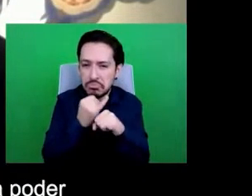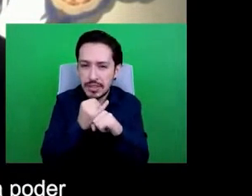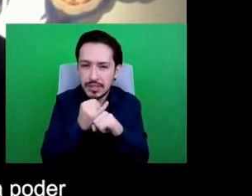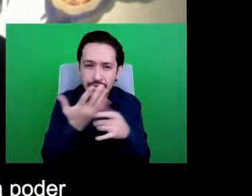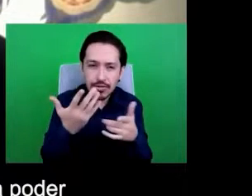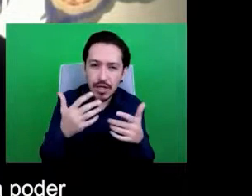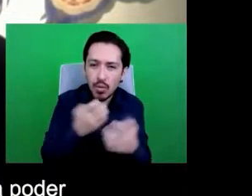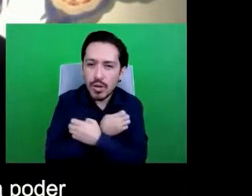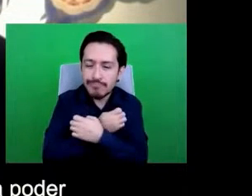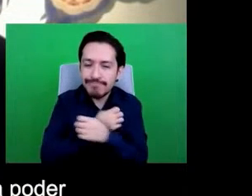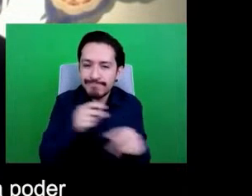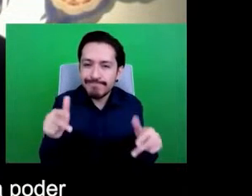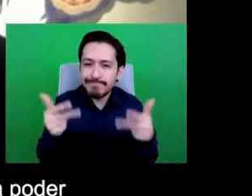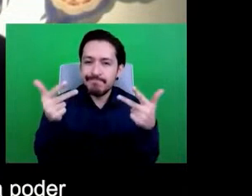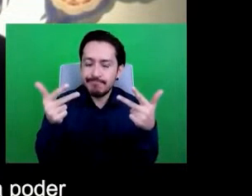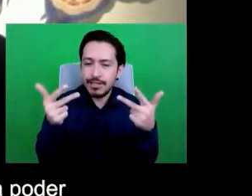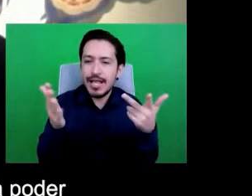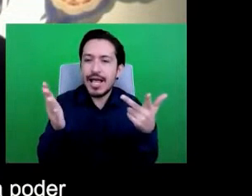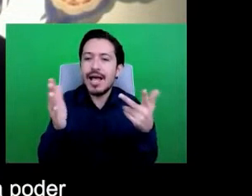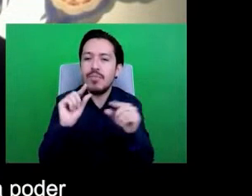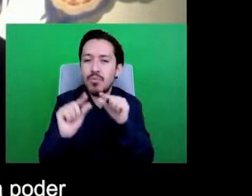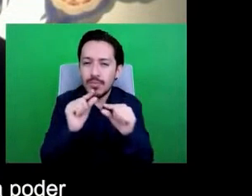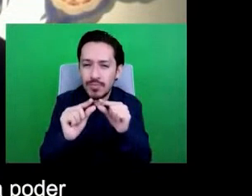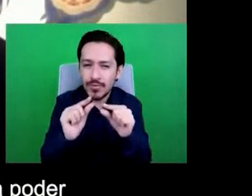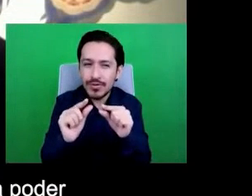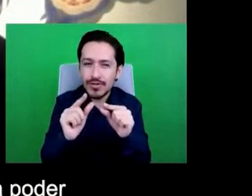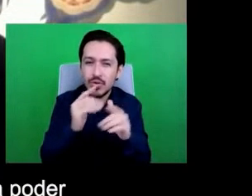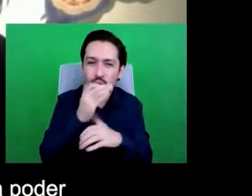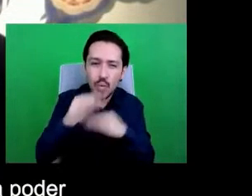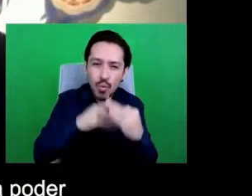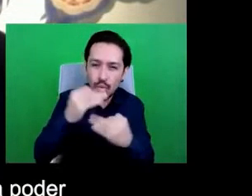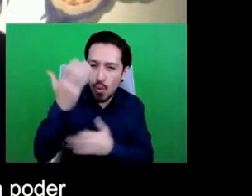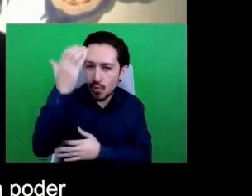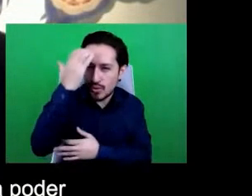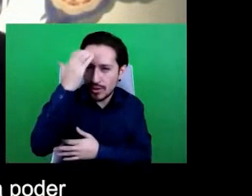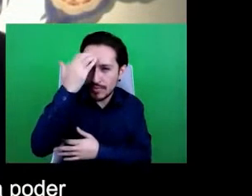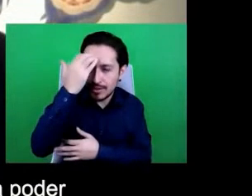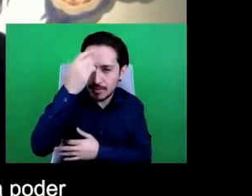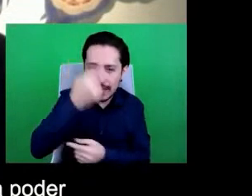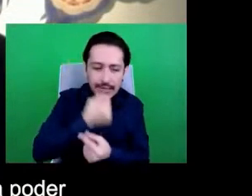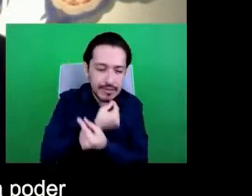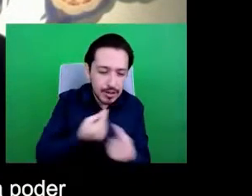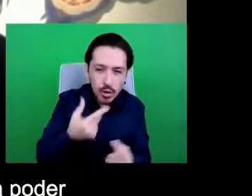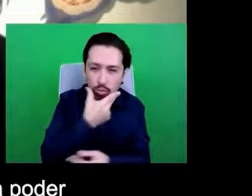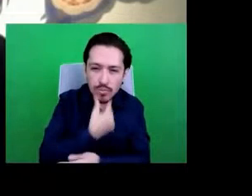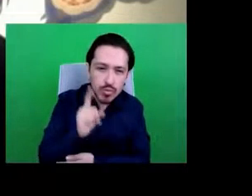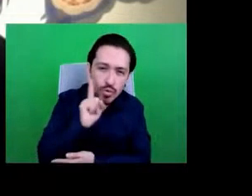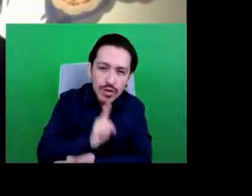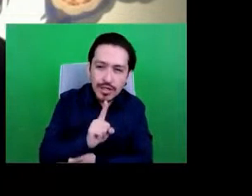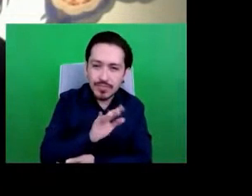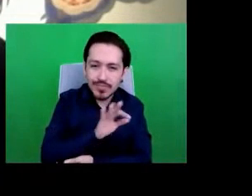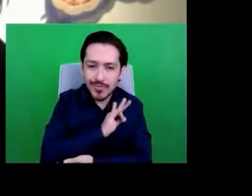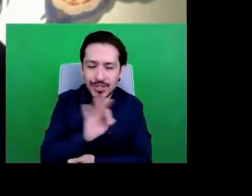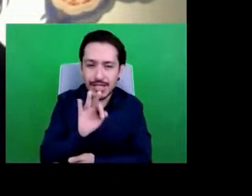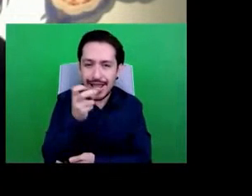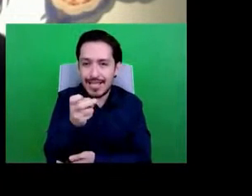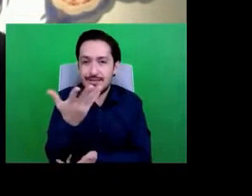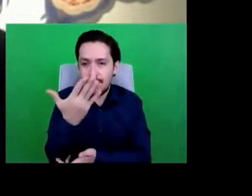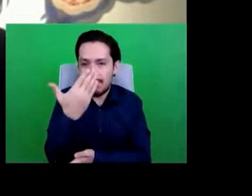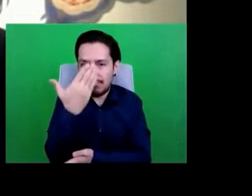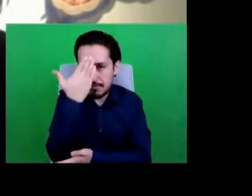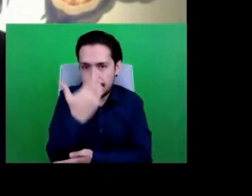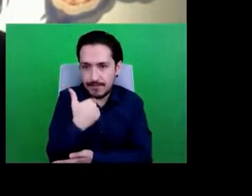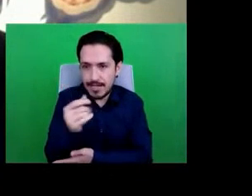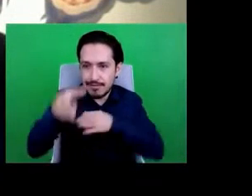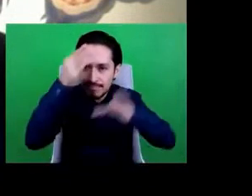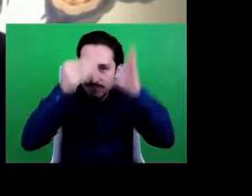niñas están más a la mano y los niños y las niñas van a poder abrazar esta oportunidad y van a poder